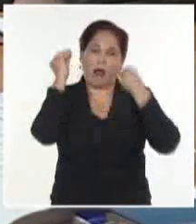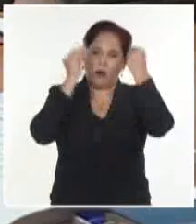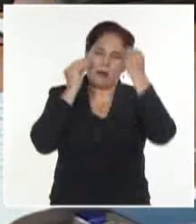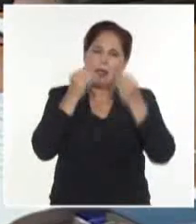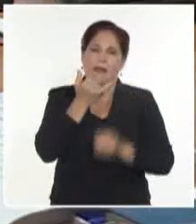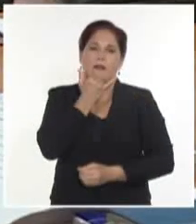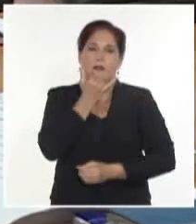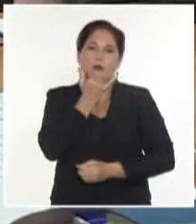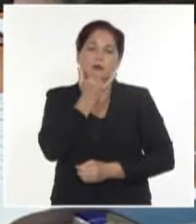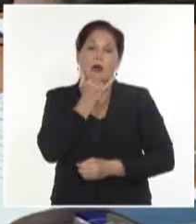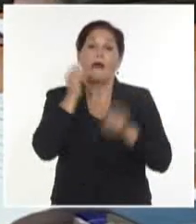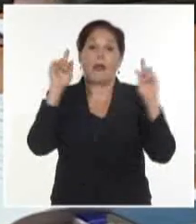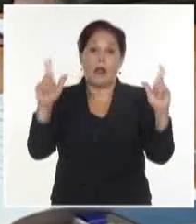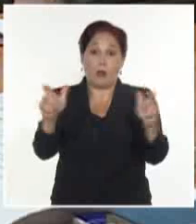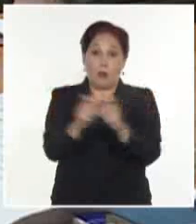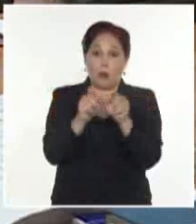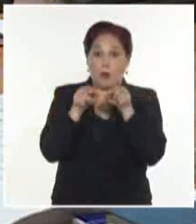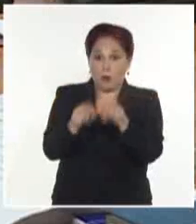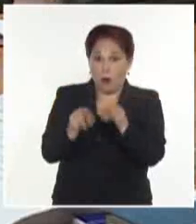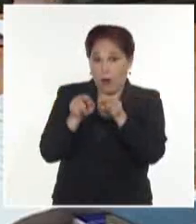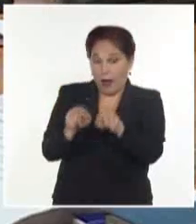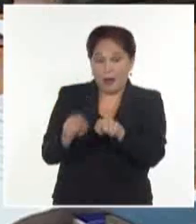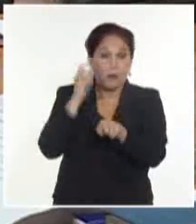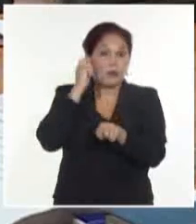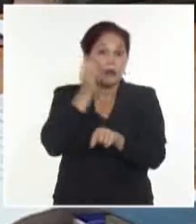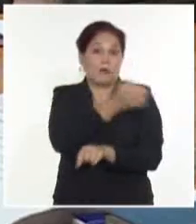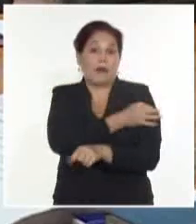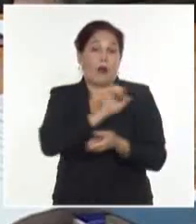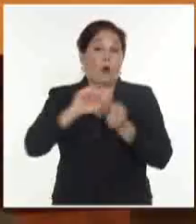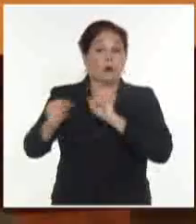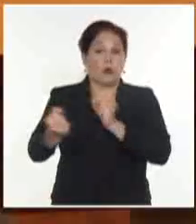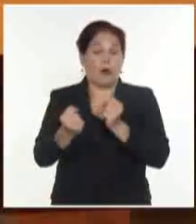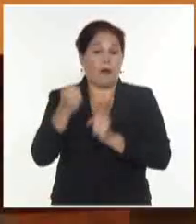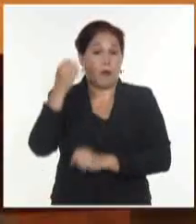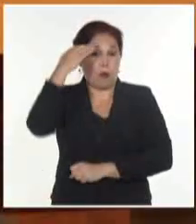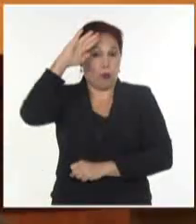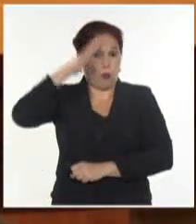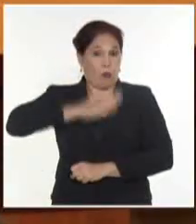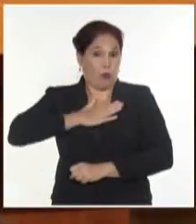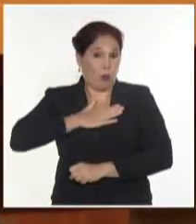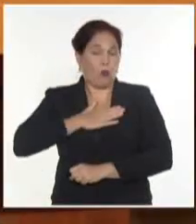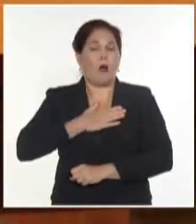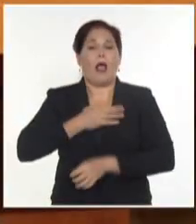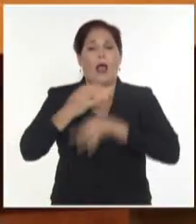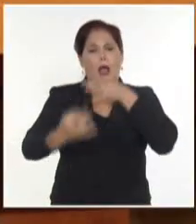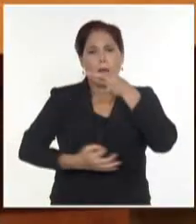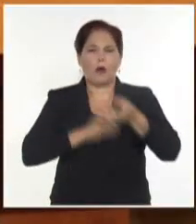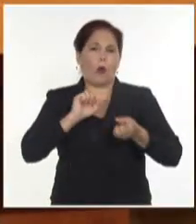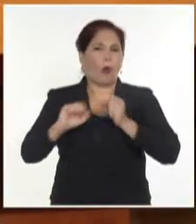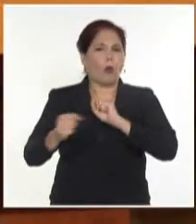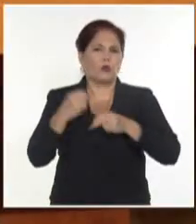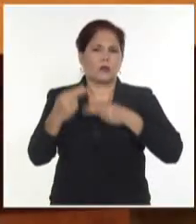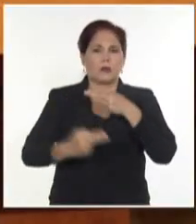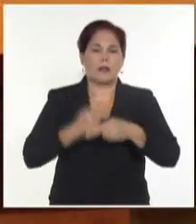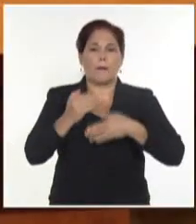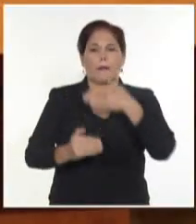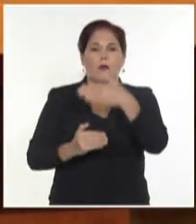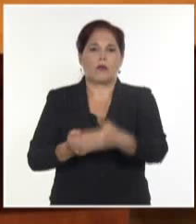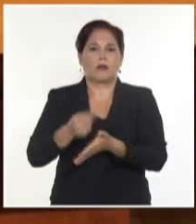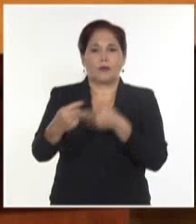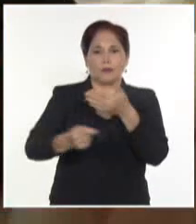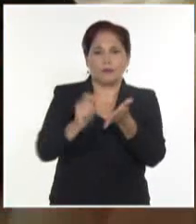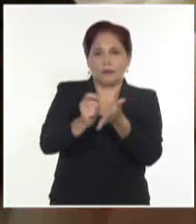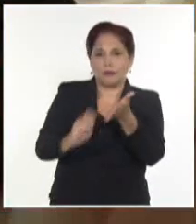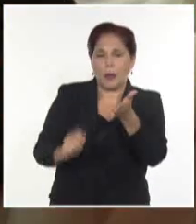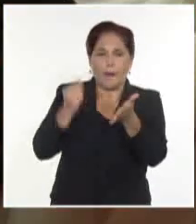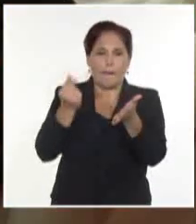encuentro, la Contralora General de la República, Gladys Bejerano, ofreció detalles de las acciones de control a los procesos de elaboración del